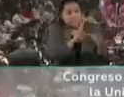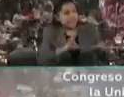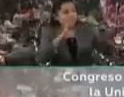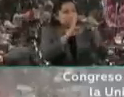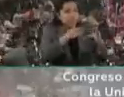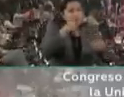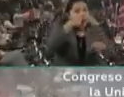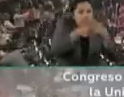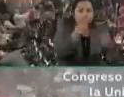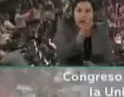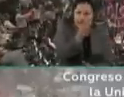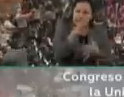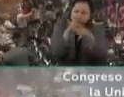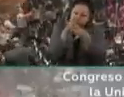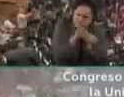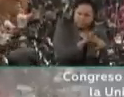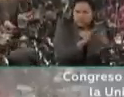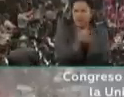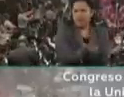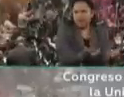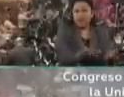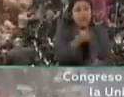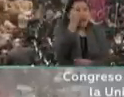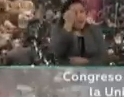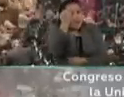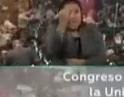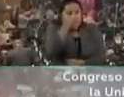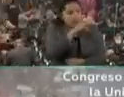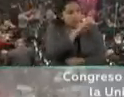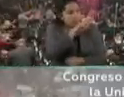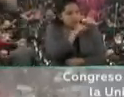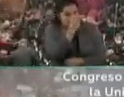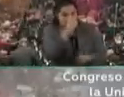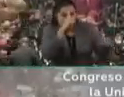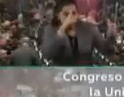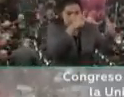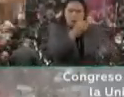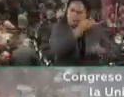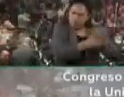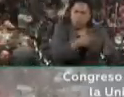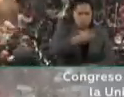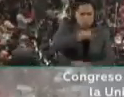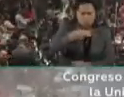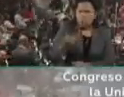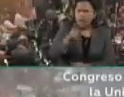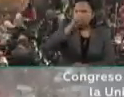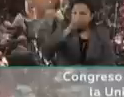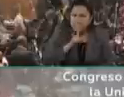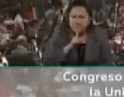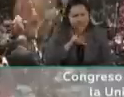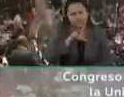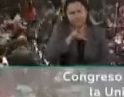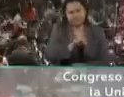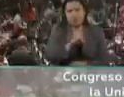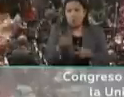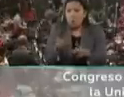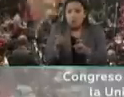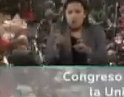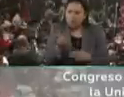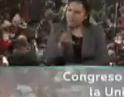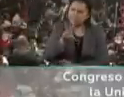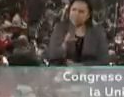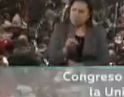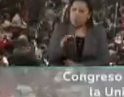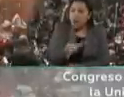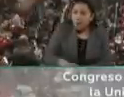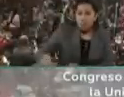de nuestro movimiento. No les mentimos, no robamos y nunca, nunca traicionaremos al pueblo